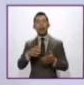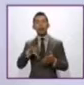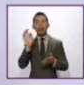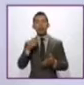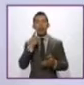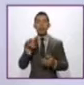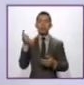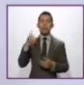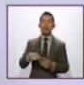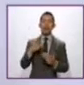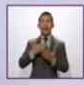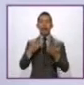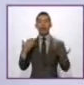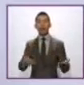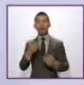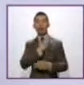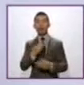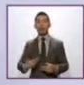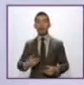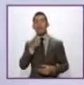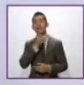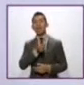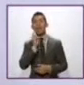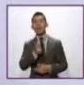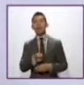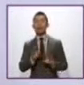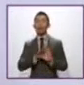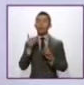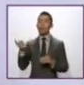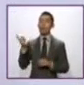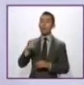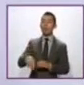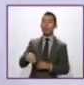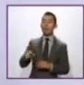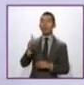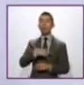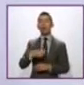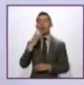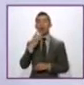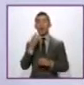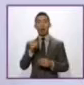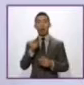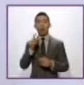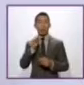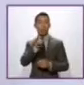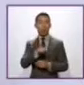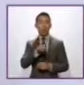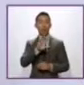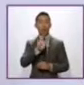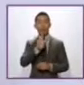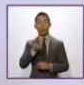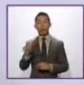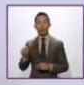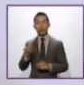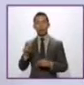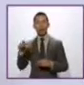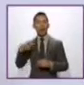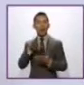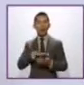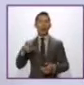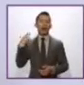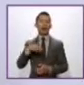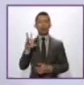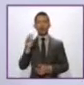hoy el presidente la maneja como un gran dictador desde un palacio. Ni tú ni nadie de la 4T en Querétaro. Y